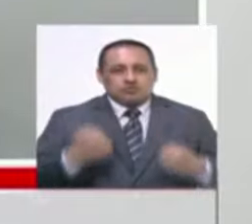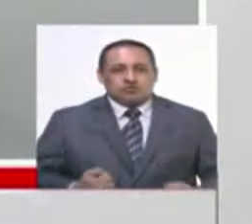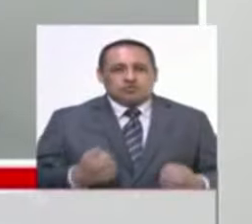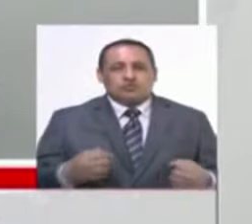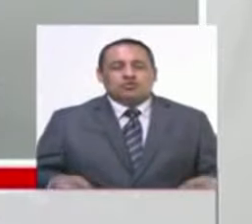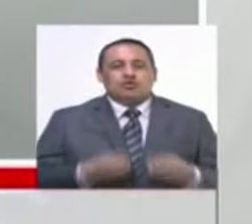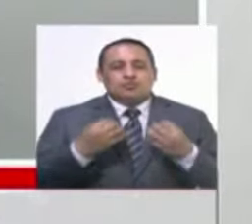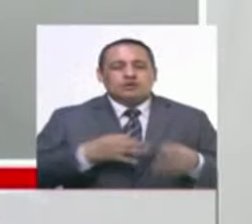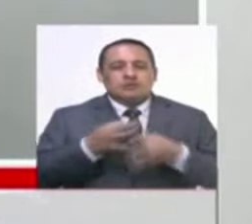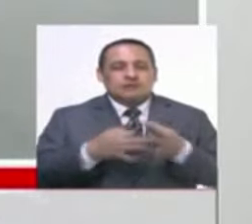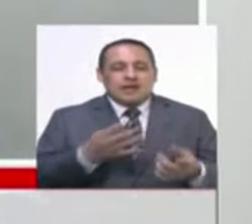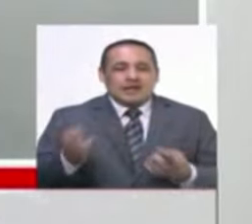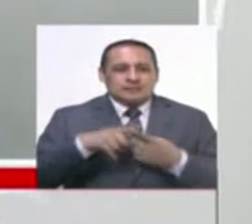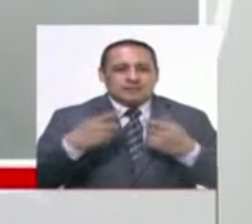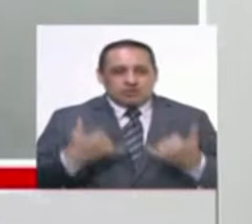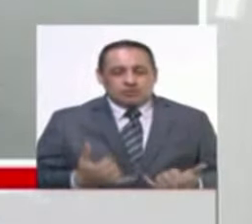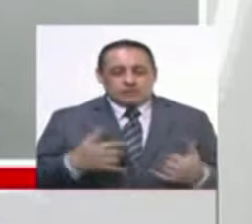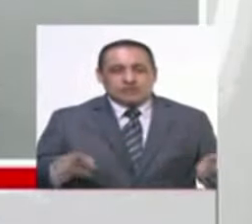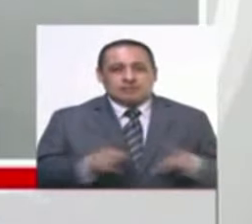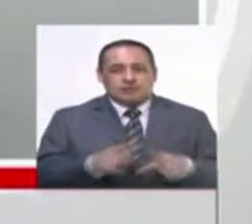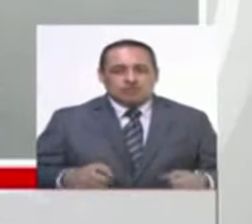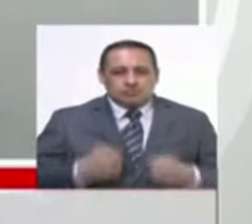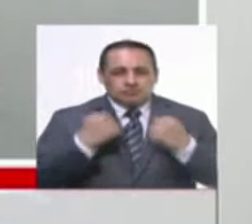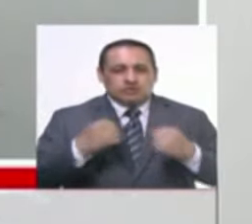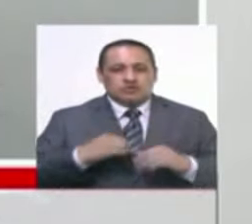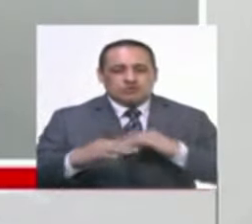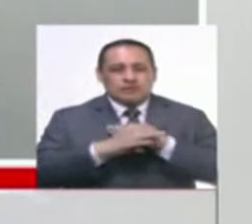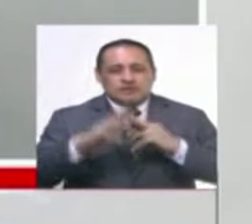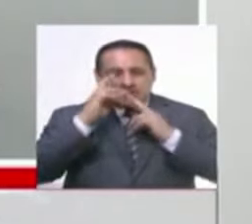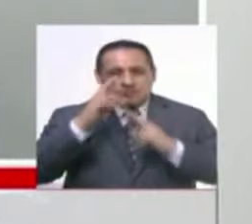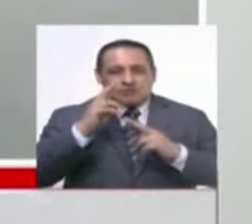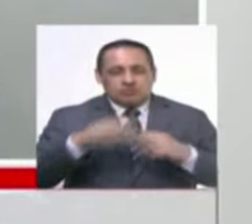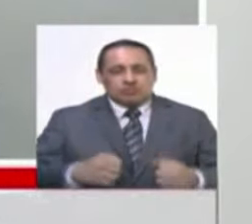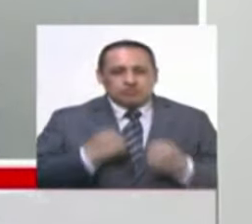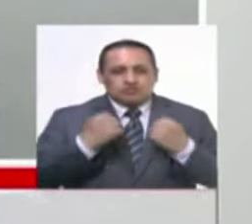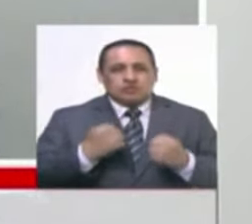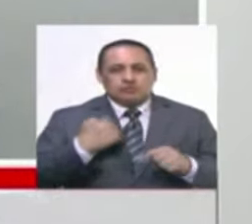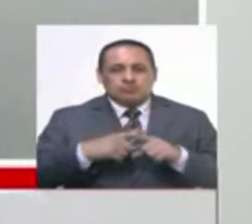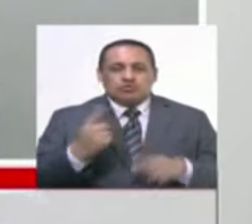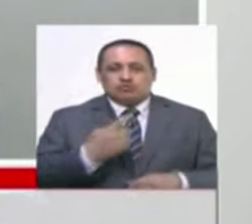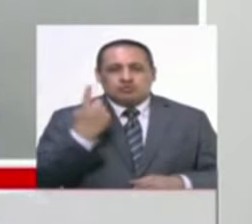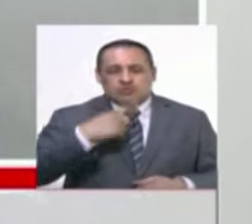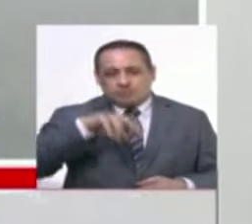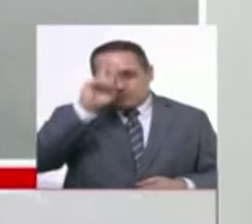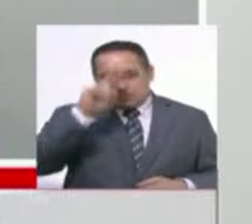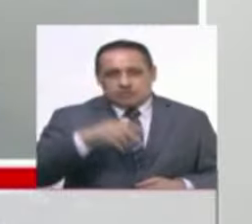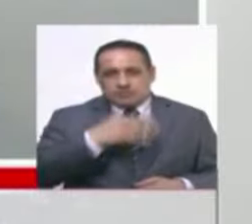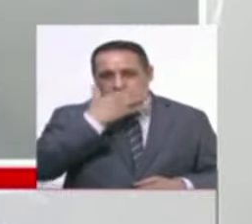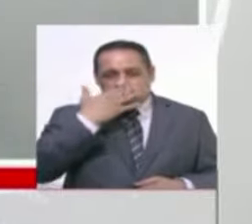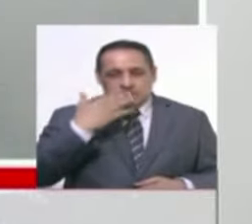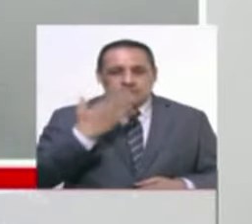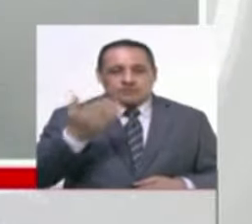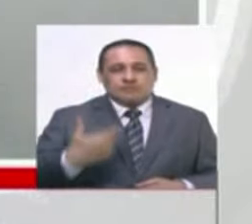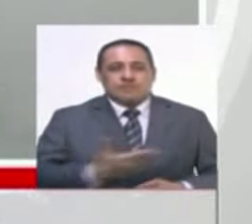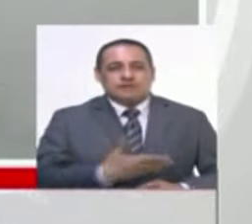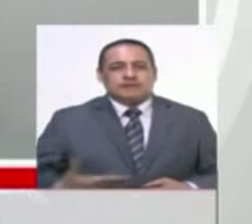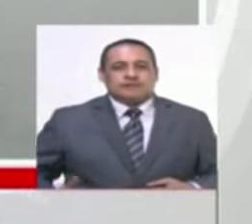como lo siguen haciendo hasta el día de hoy, luchando por la democracia, luchando por el país. Señor